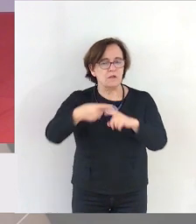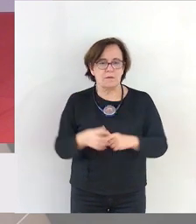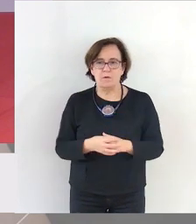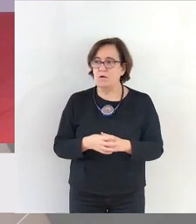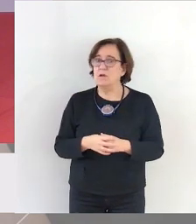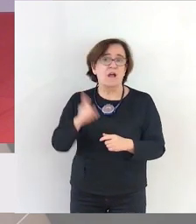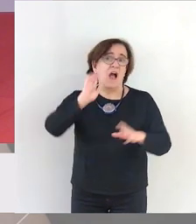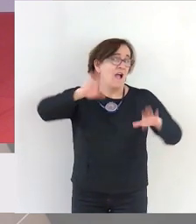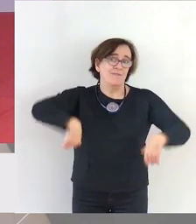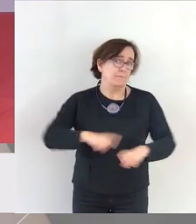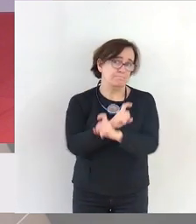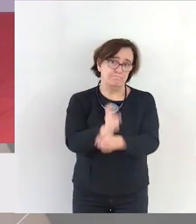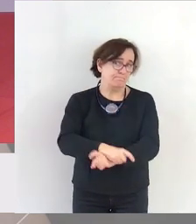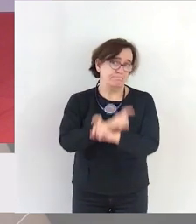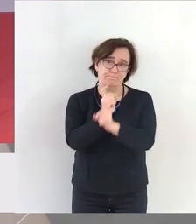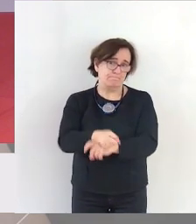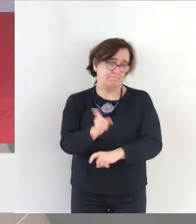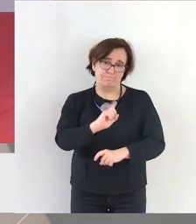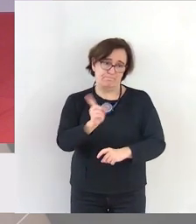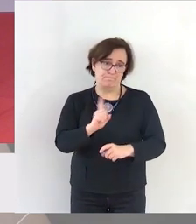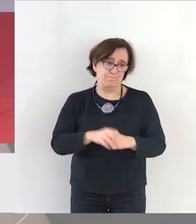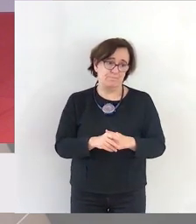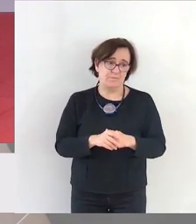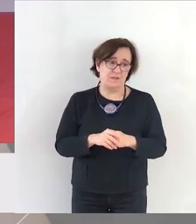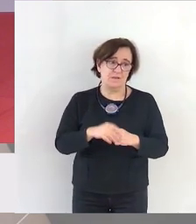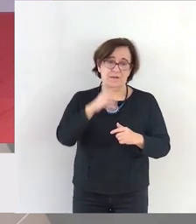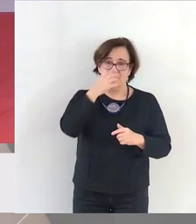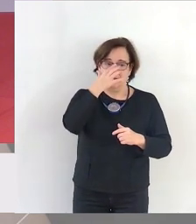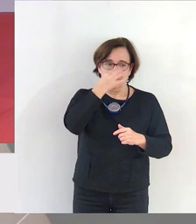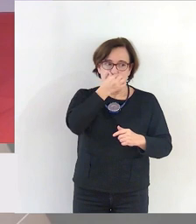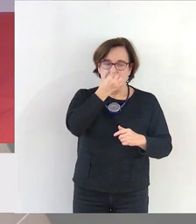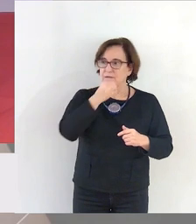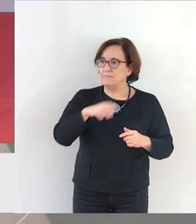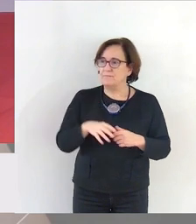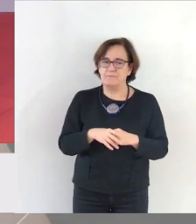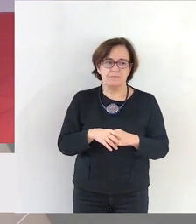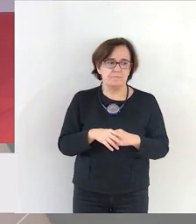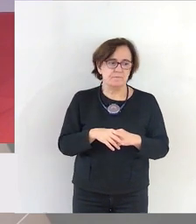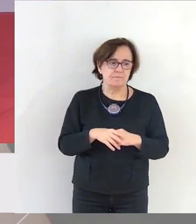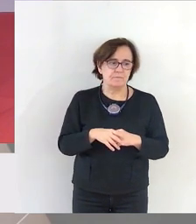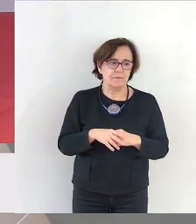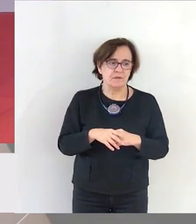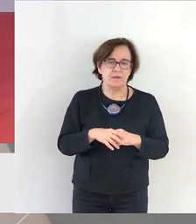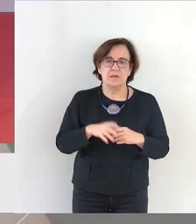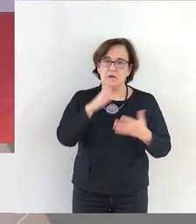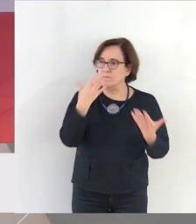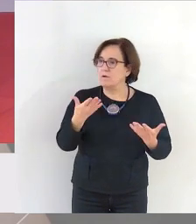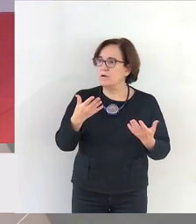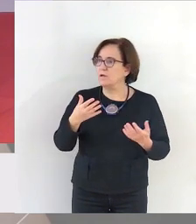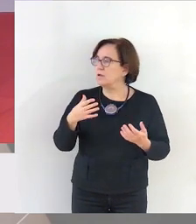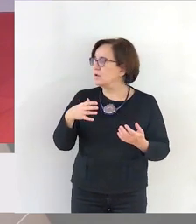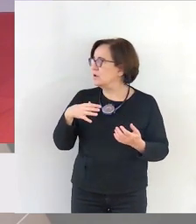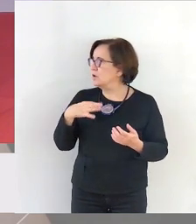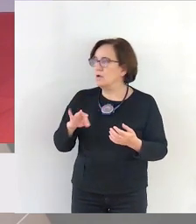no lo conseguimos es decir no conseguimos que esta idea que esta ideaal y ojalá